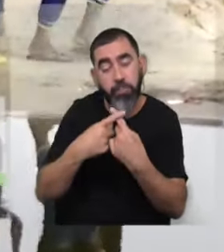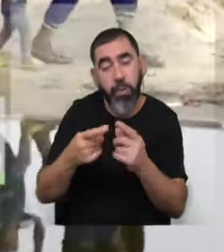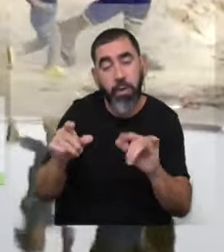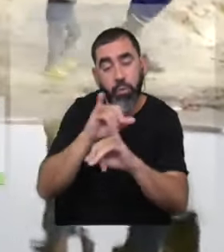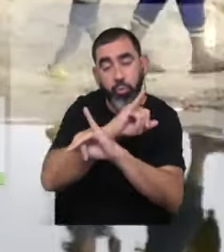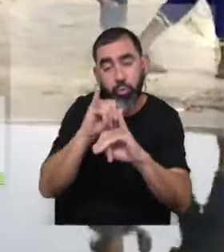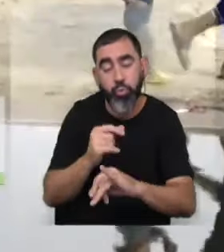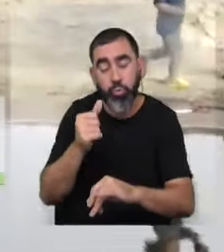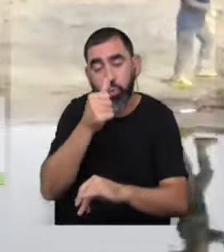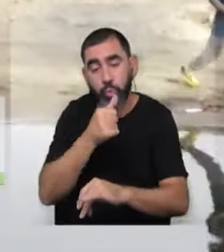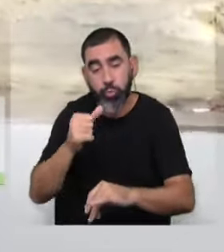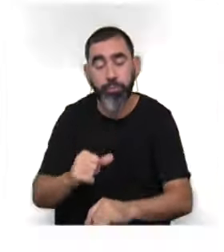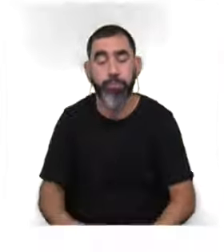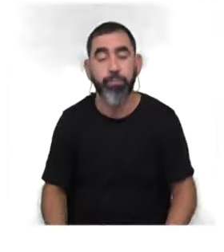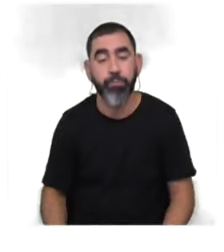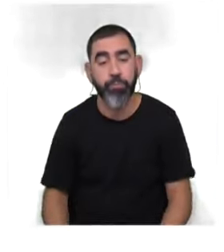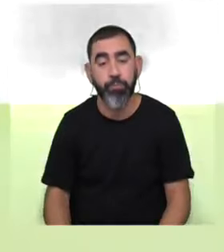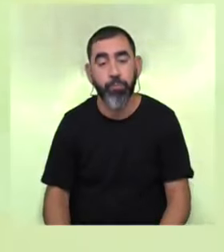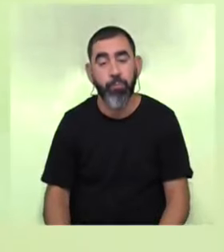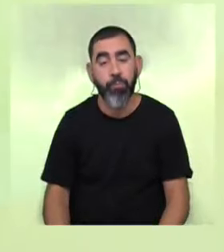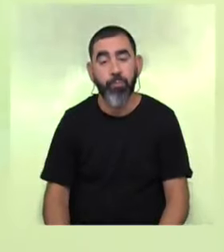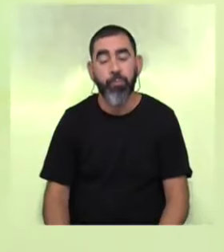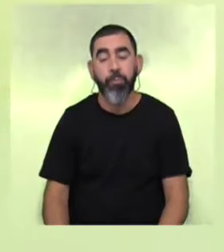negociando el alto el fuego.